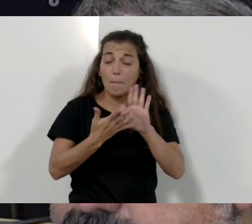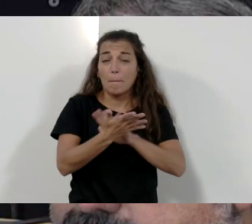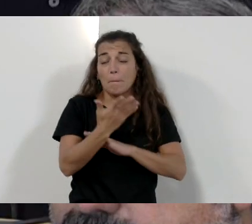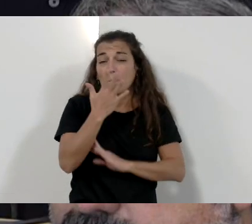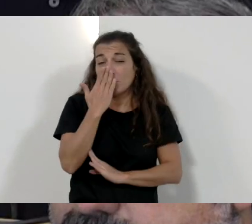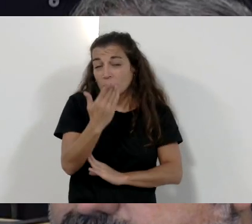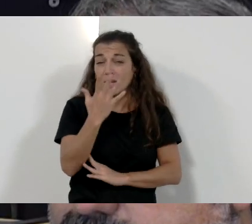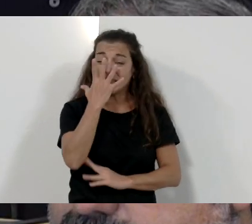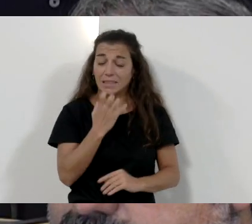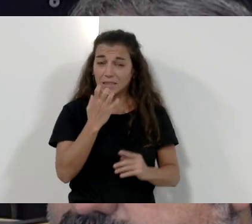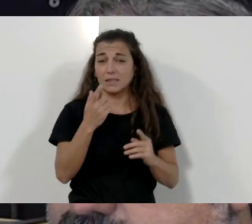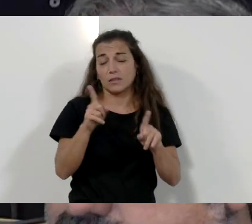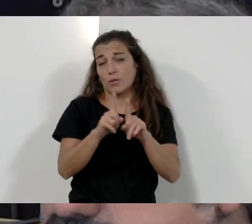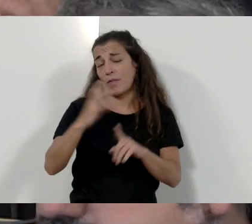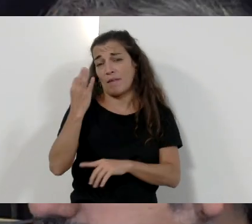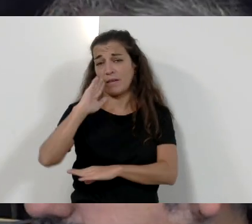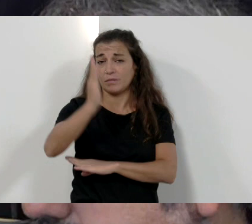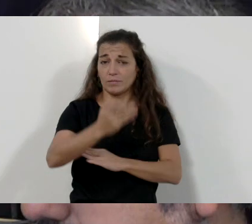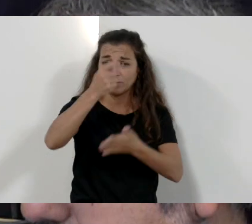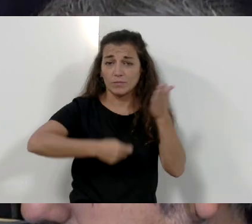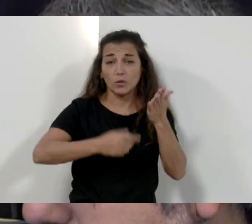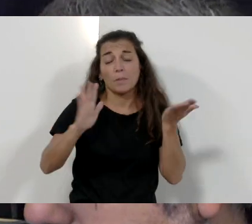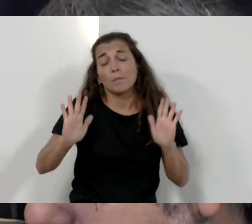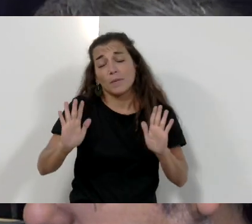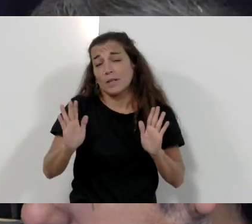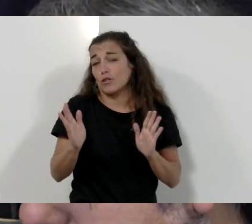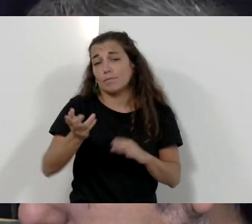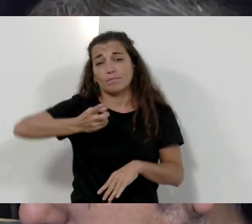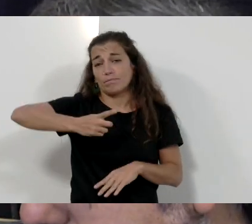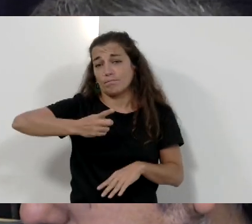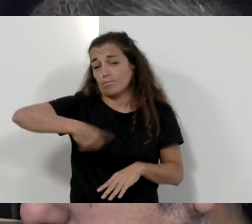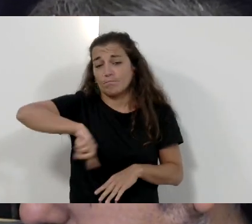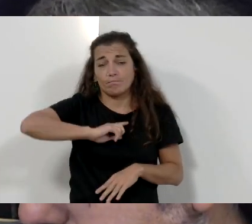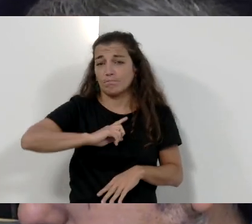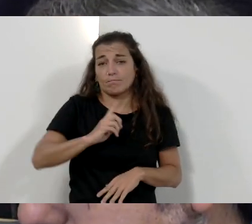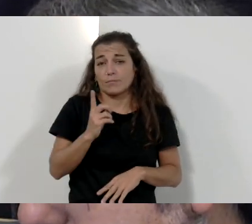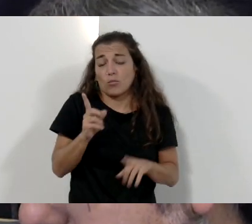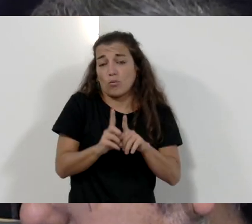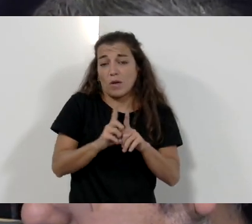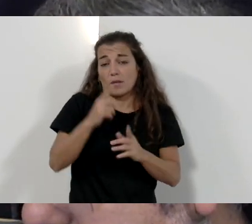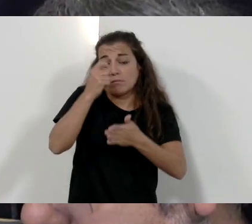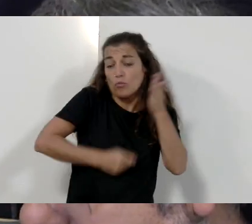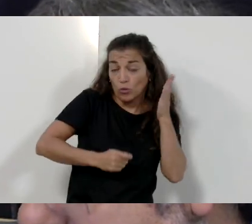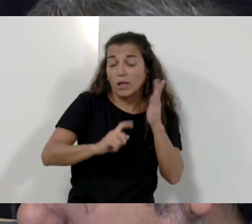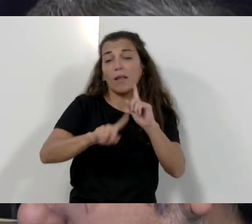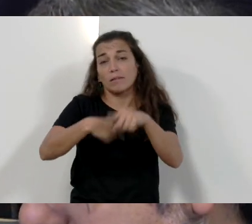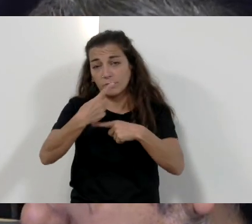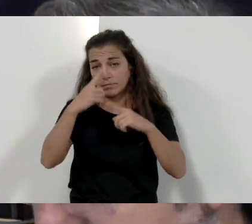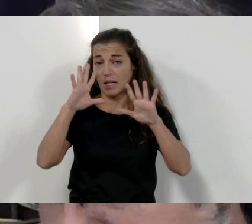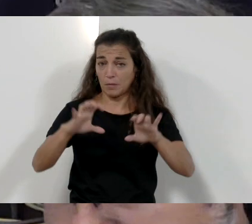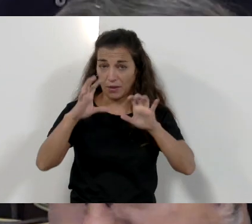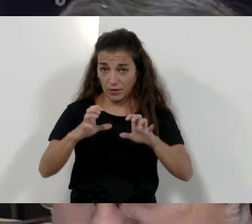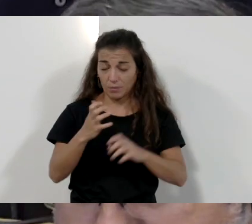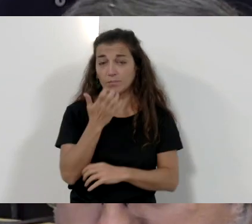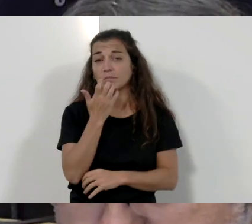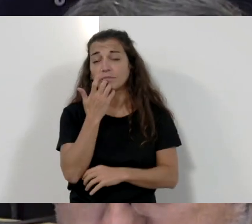así, pero es que parece que solo aprendemos así, ¿no? Pues bueno, hay gente que con el coche no corre